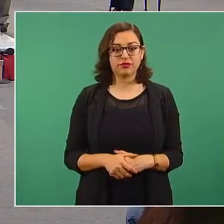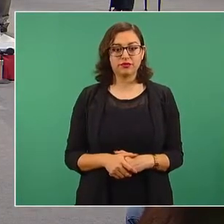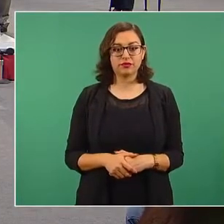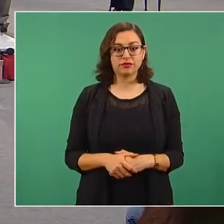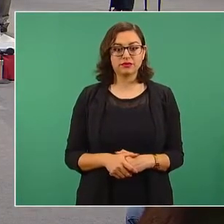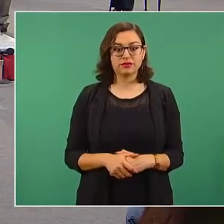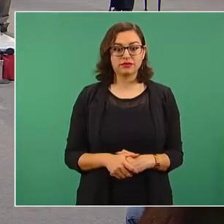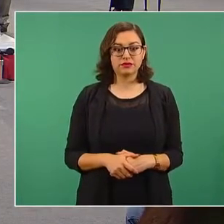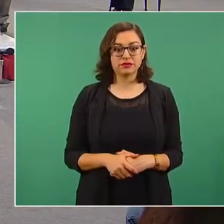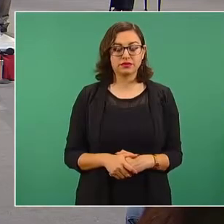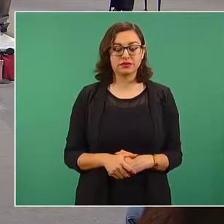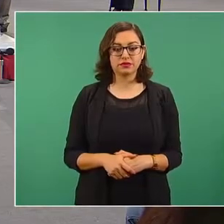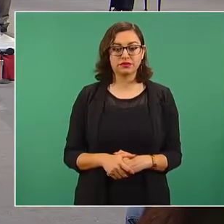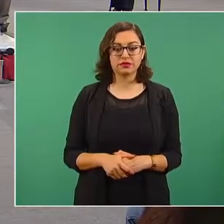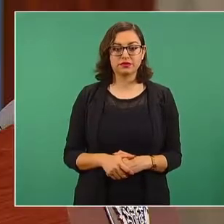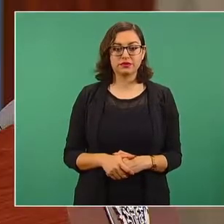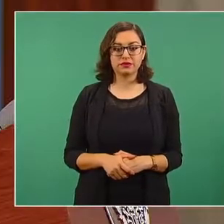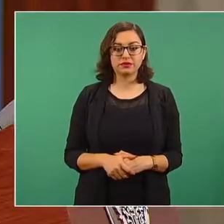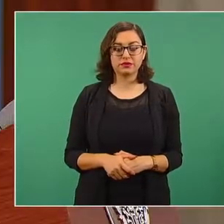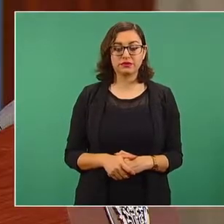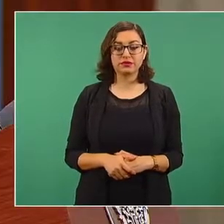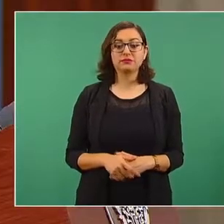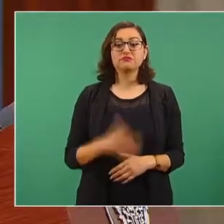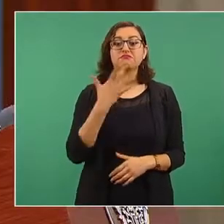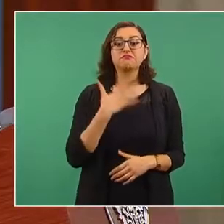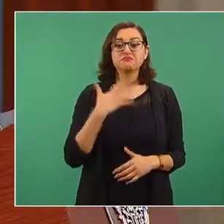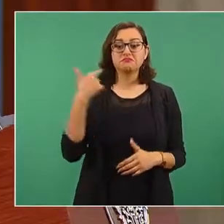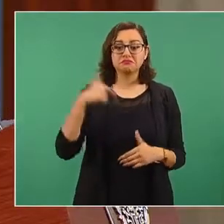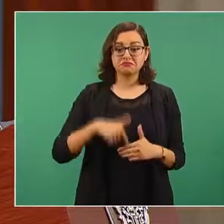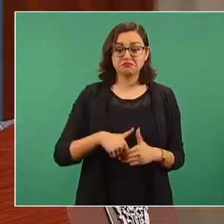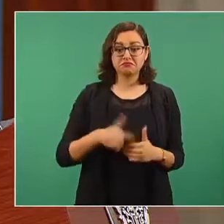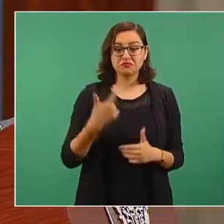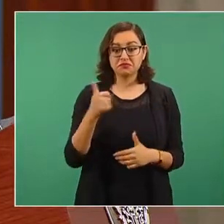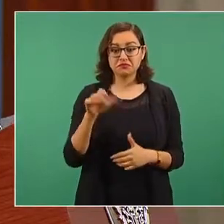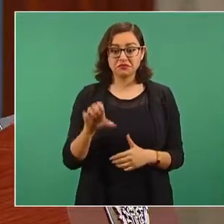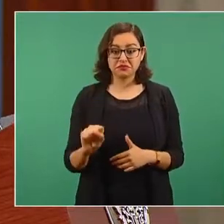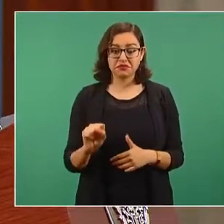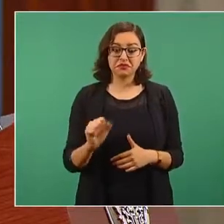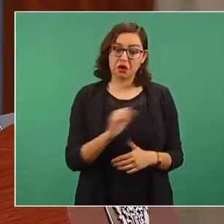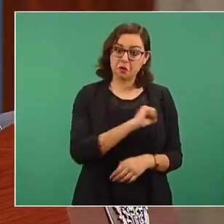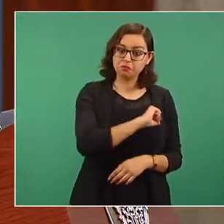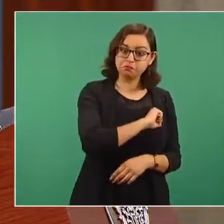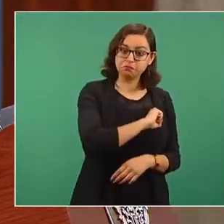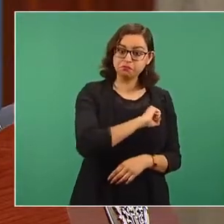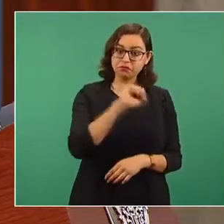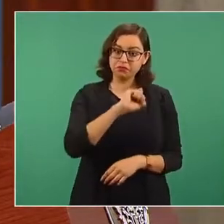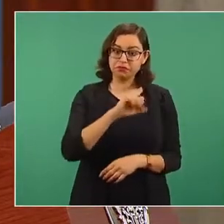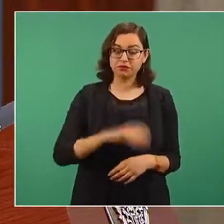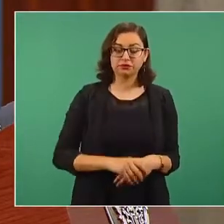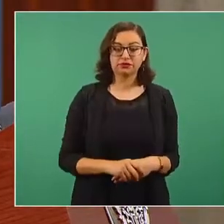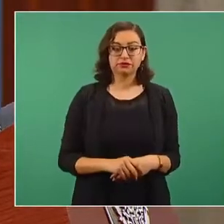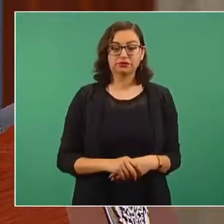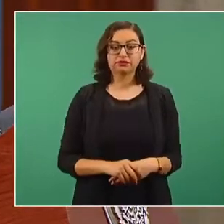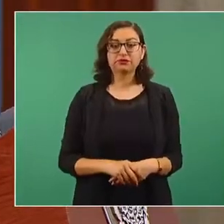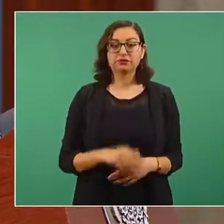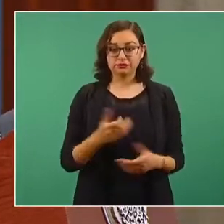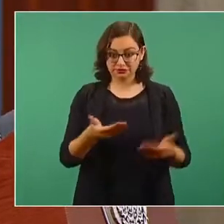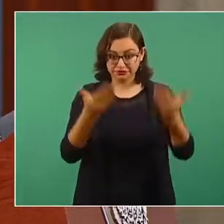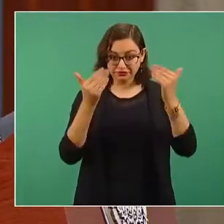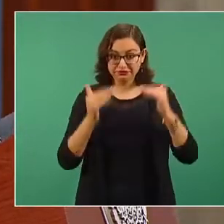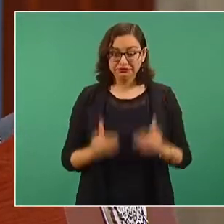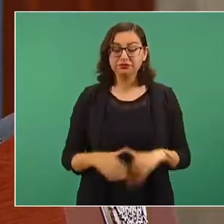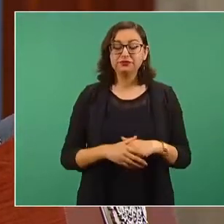Suben la gasolina y el gas más que la inflación, pero juez federal también frena nueva ley eléctrica.